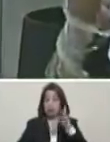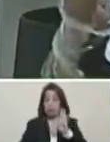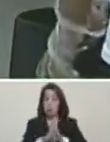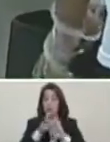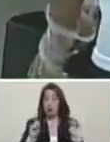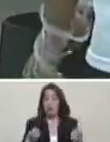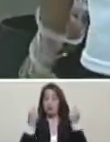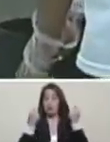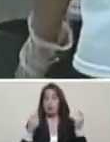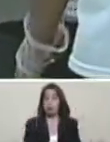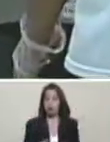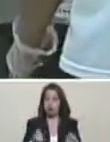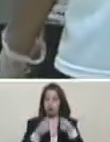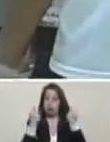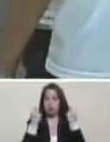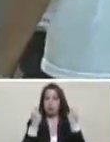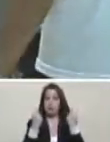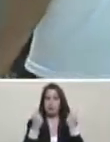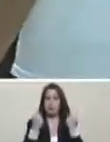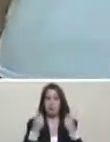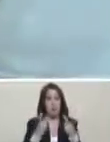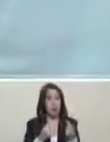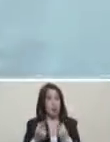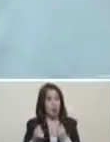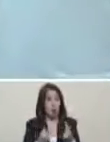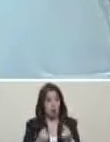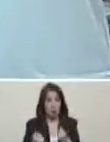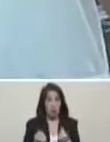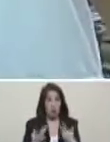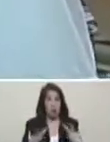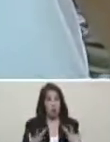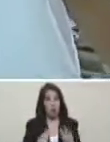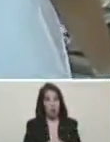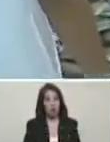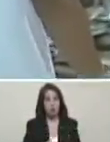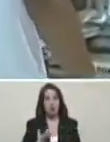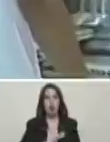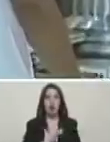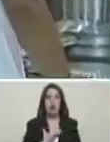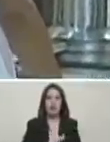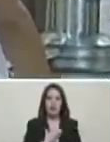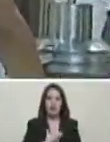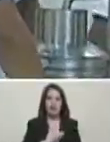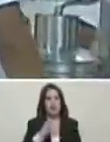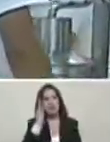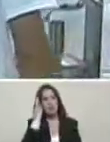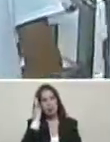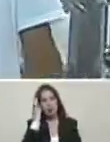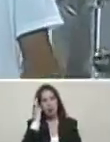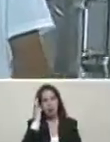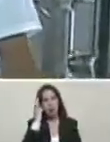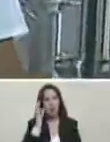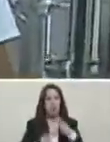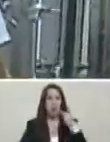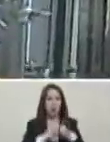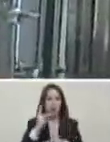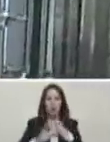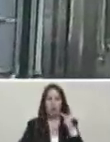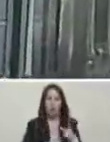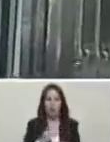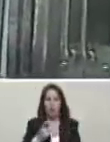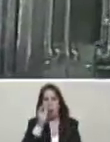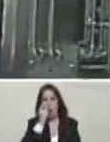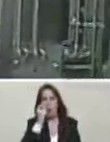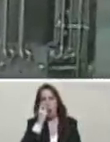recuperación, crecimiento y prosperidad económica. Me encuentro con la alcaldesa Nidia Loreto, con el productor empresario